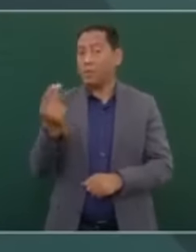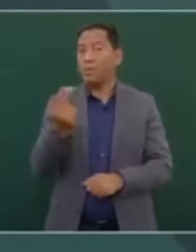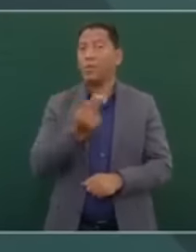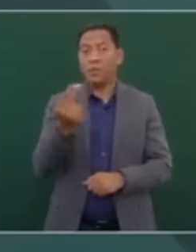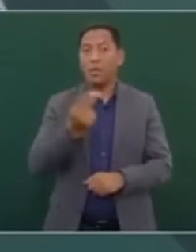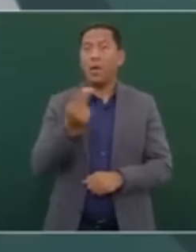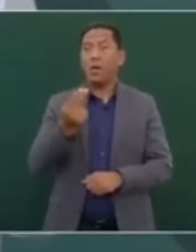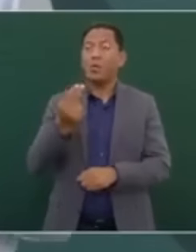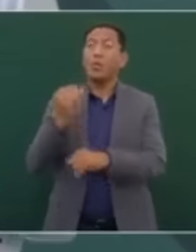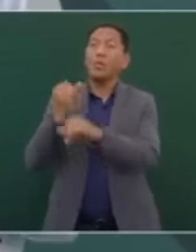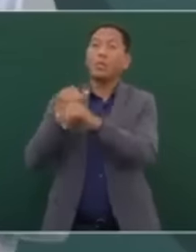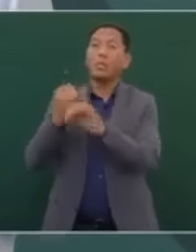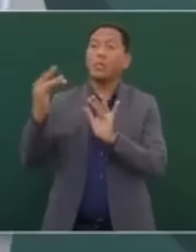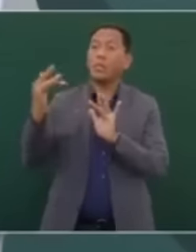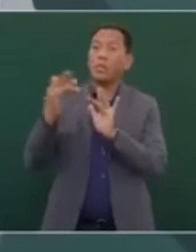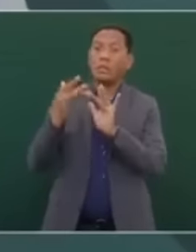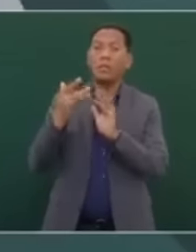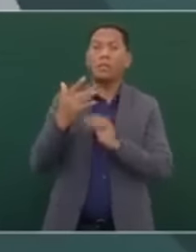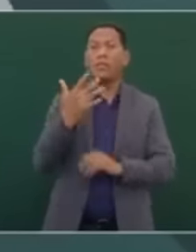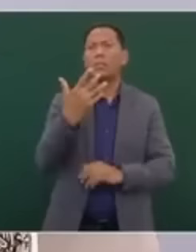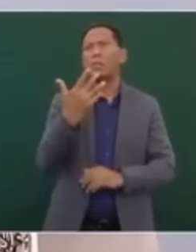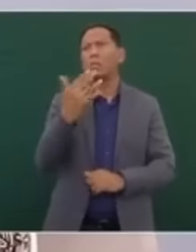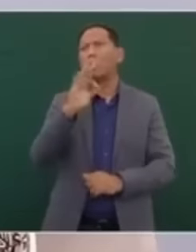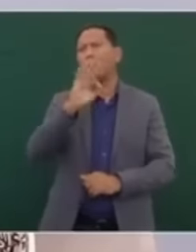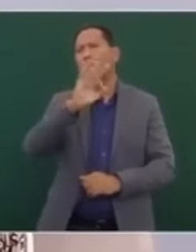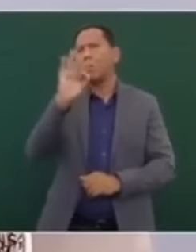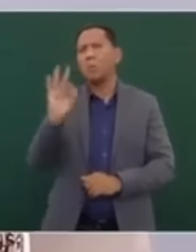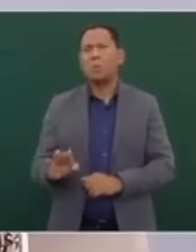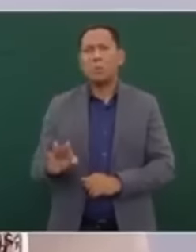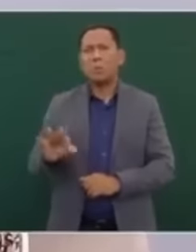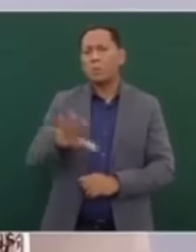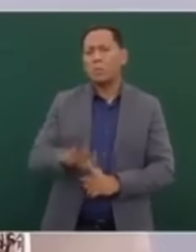señal al 5% del territorio,